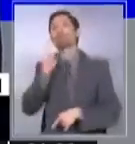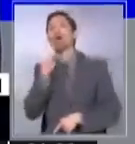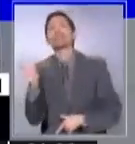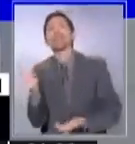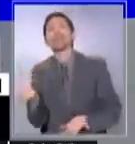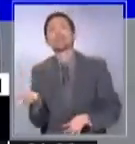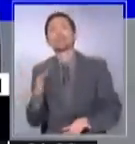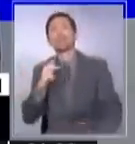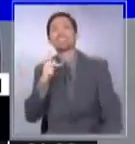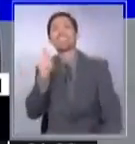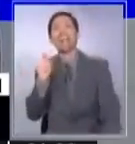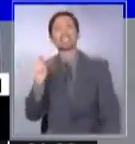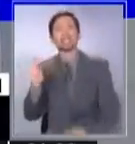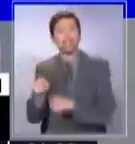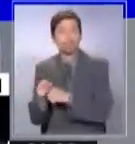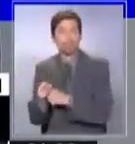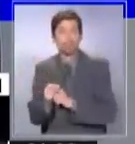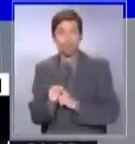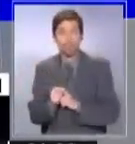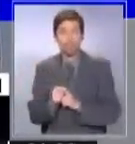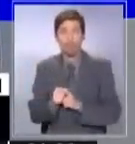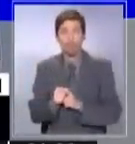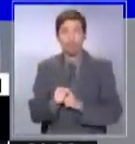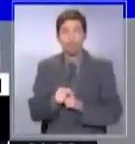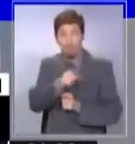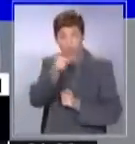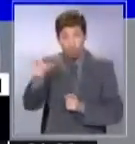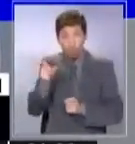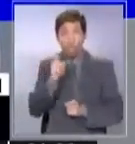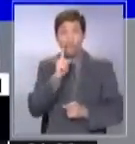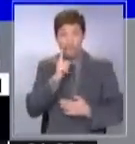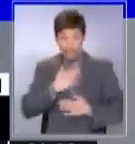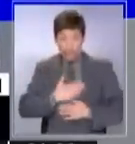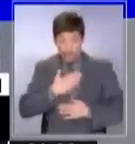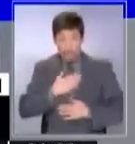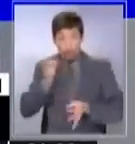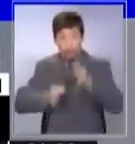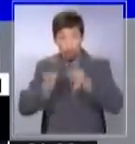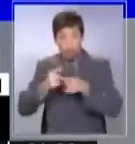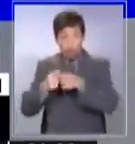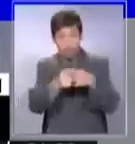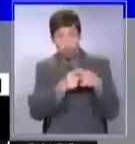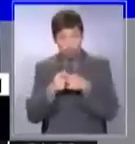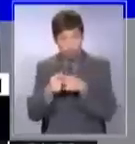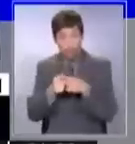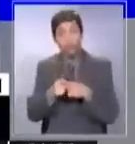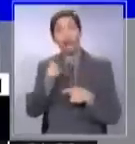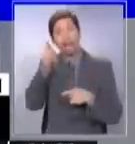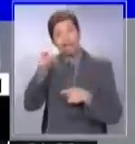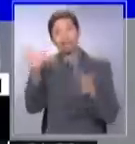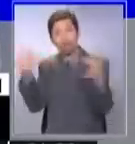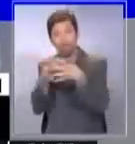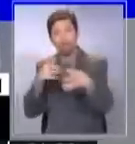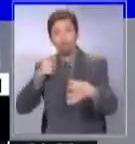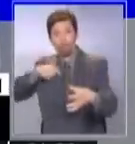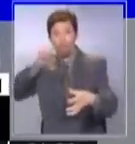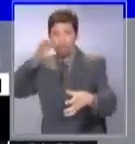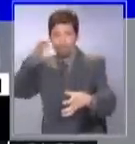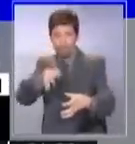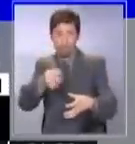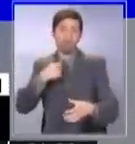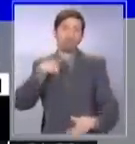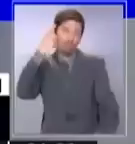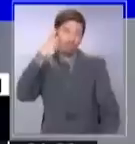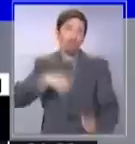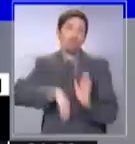gente que tenga algún sentido social y de justicia en nuestro país que yo creo que es la gran mayoría de los chilenos evopoli por lo mismo yo creo que va a dar una